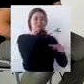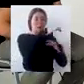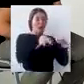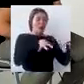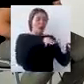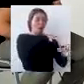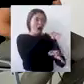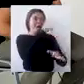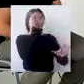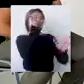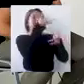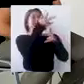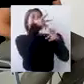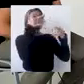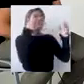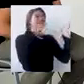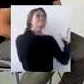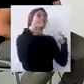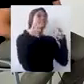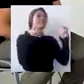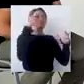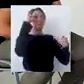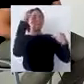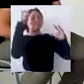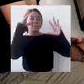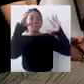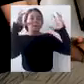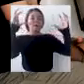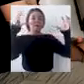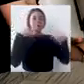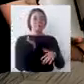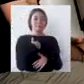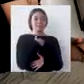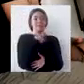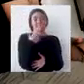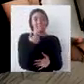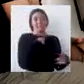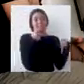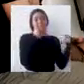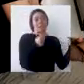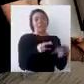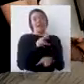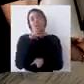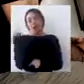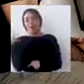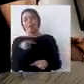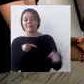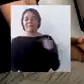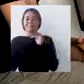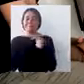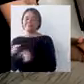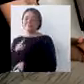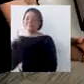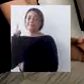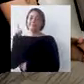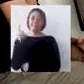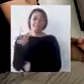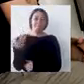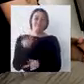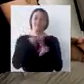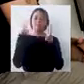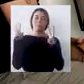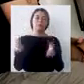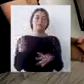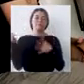agarrados en otro tipo de batallas, En otro tipo de en discusiones. otro tipo de discusión. Carlos, pues si me